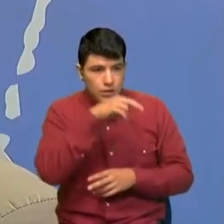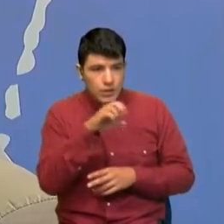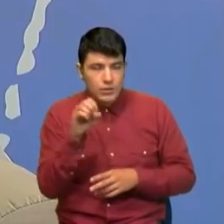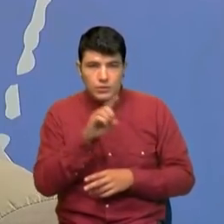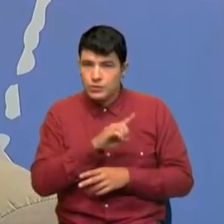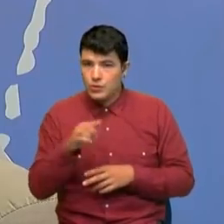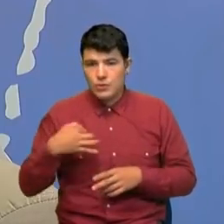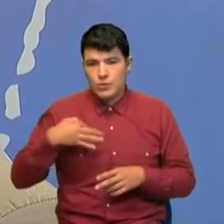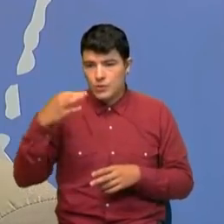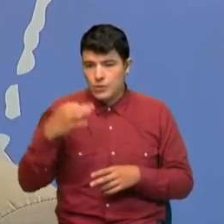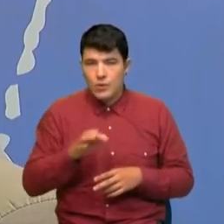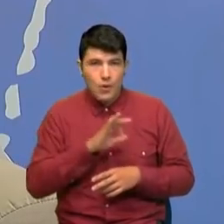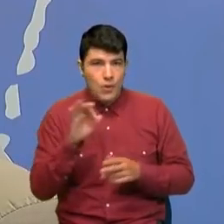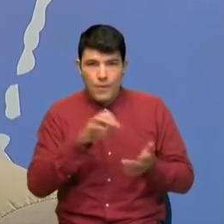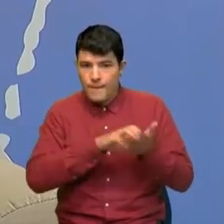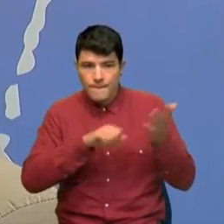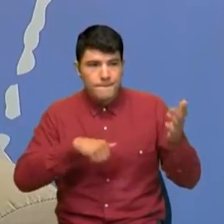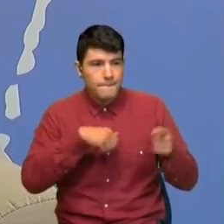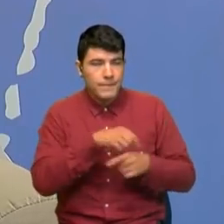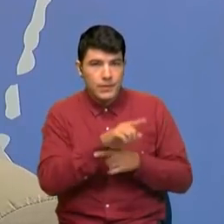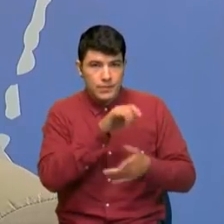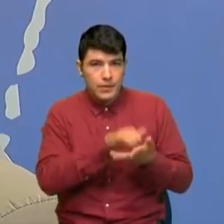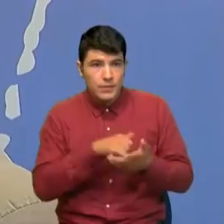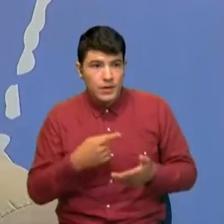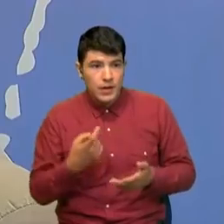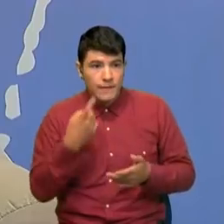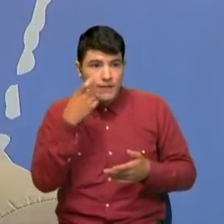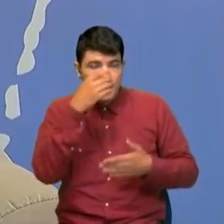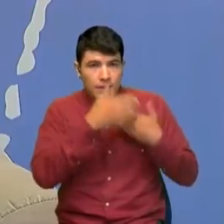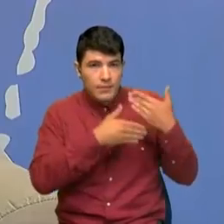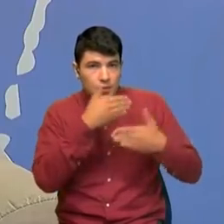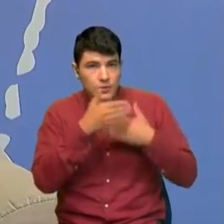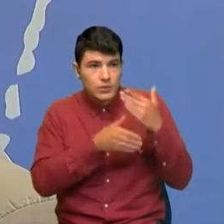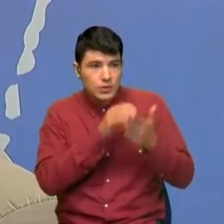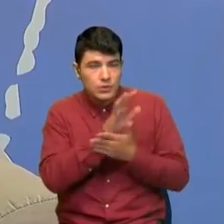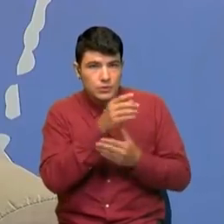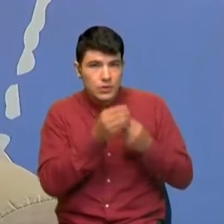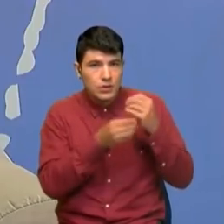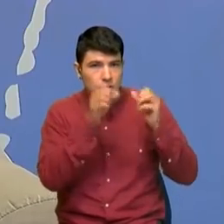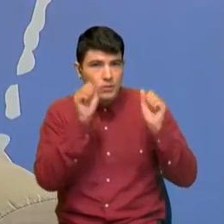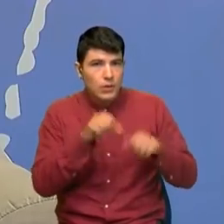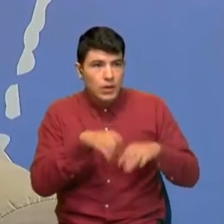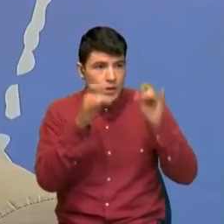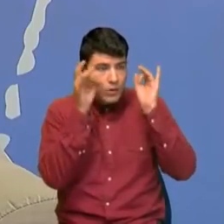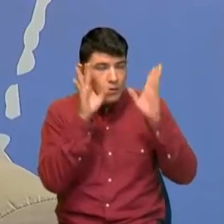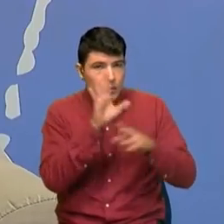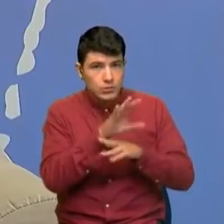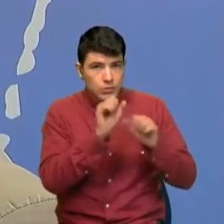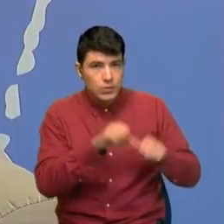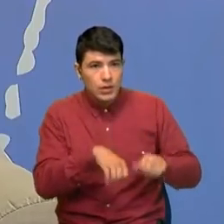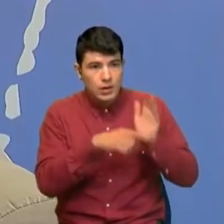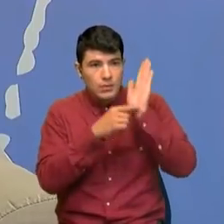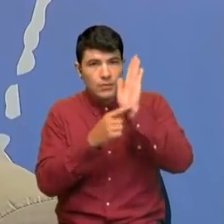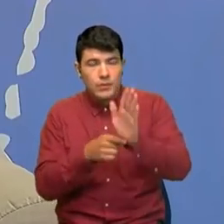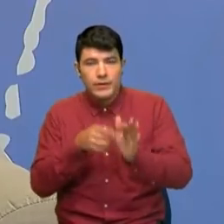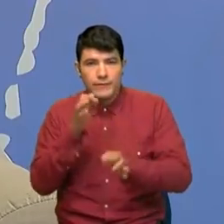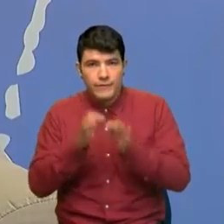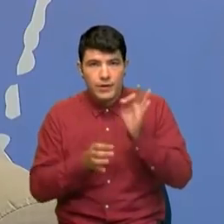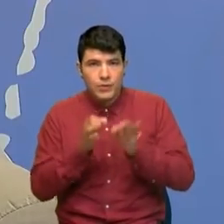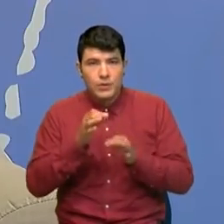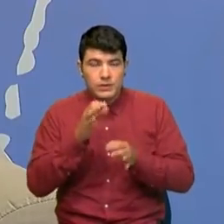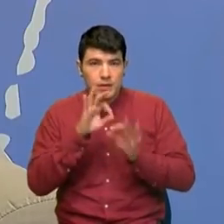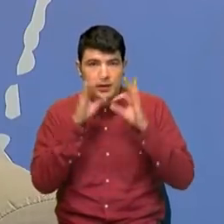o desheredarlos siempre y cuando las faltas que ellos hayan cometido sean graves y se puedan probar ante un juez de familia. Entonces, si en este